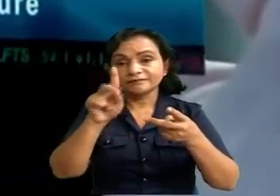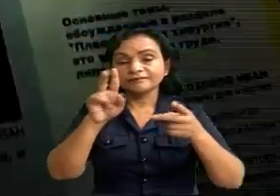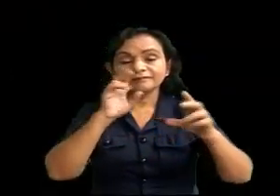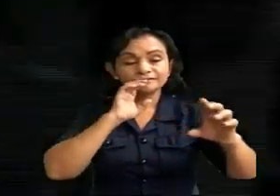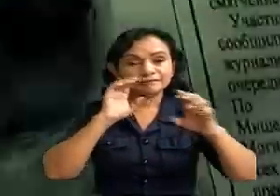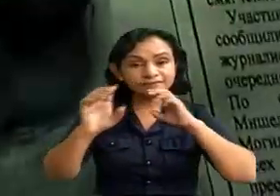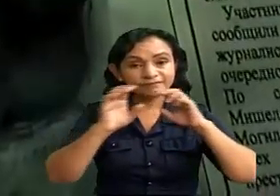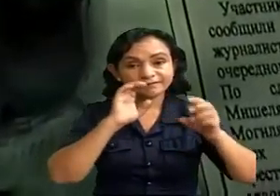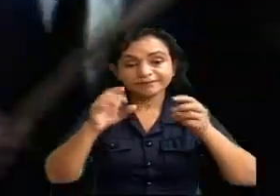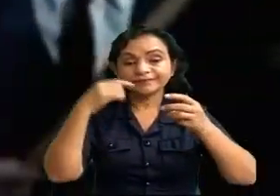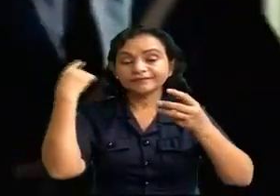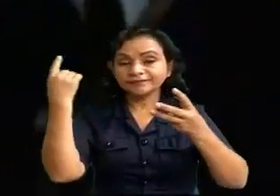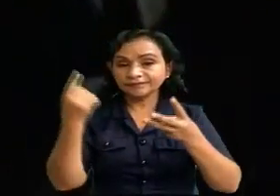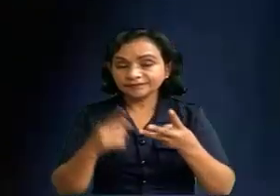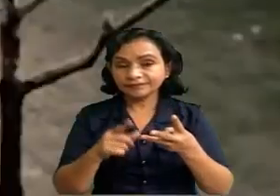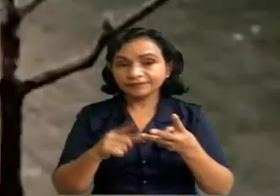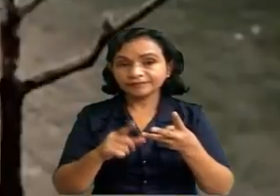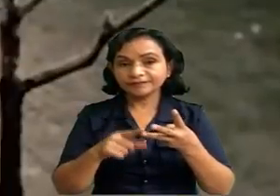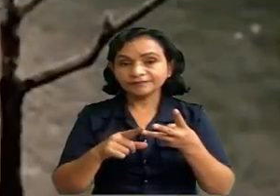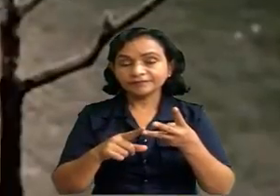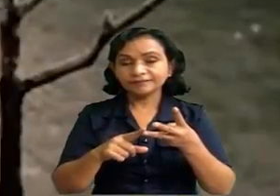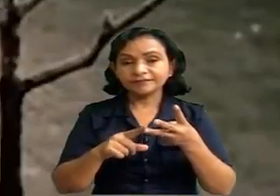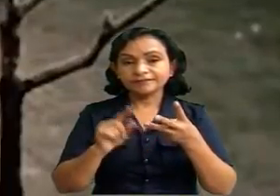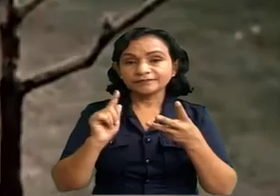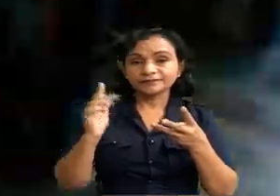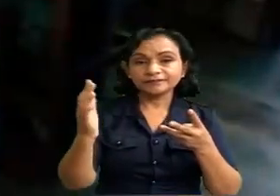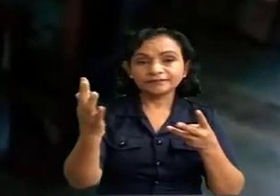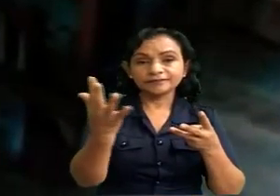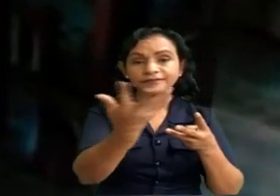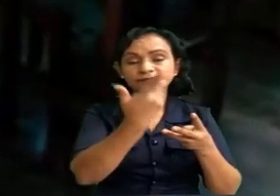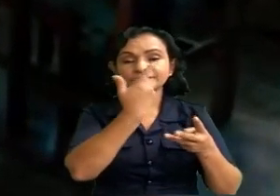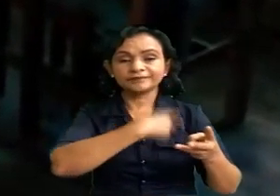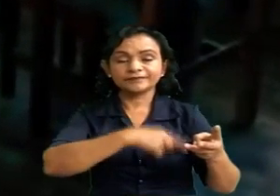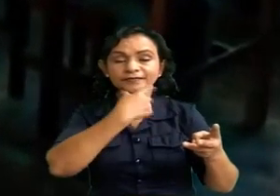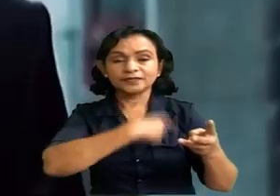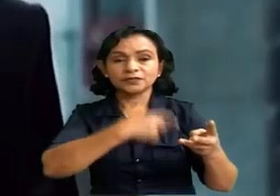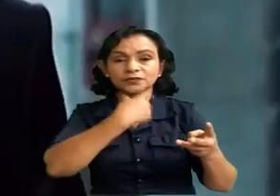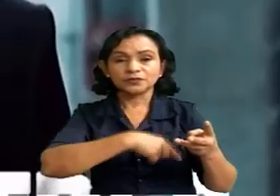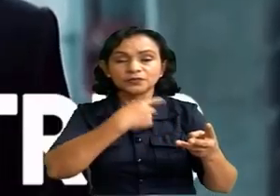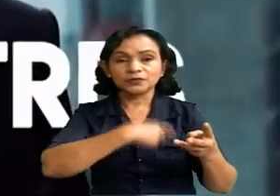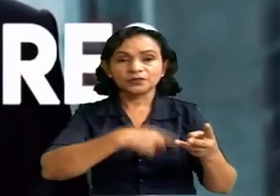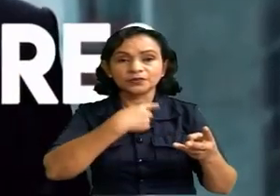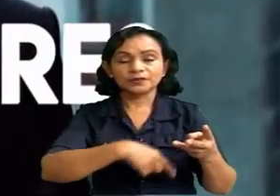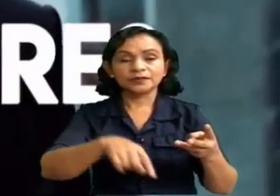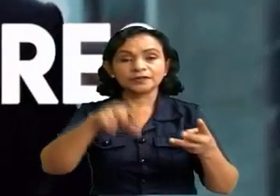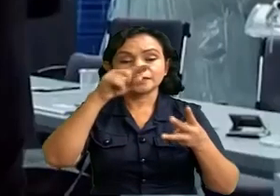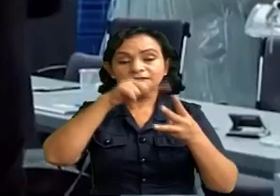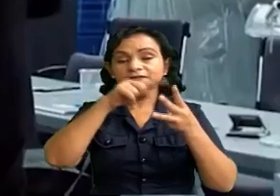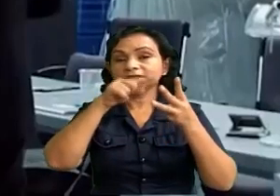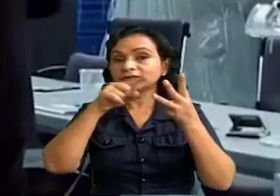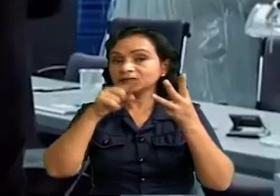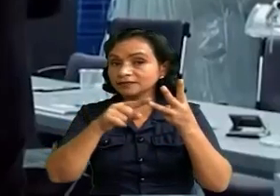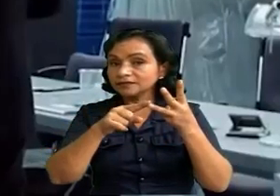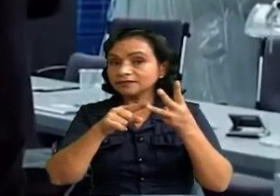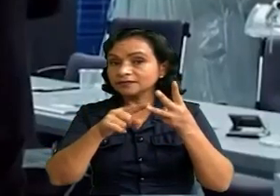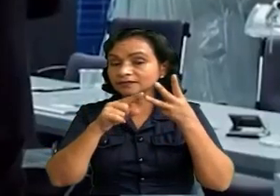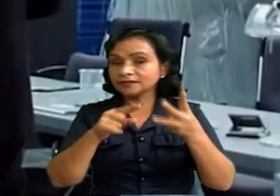comunicación y el sistema escolar son los tres